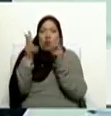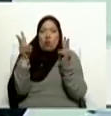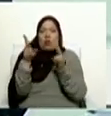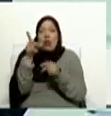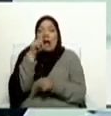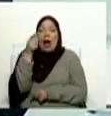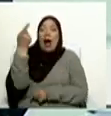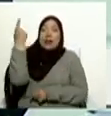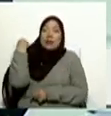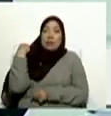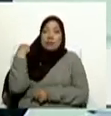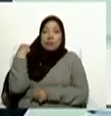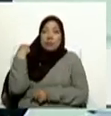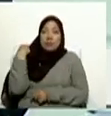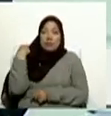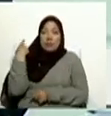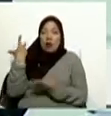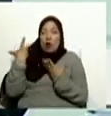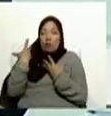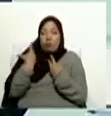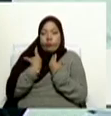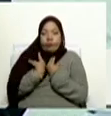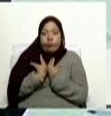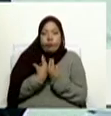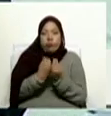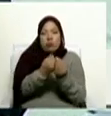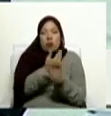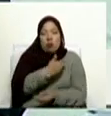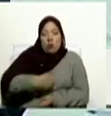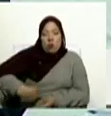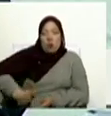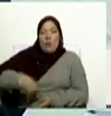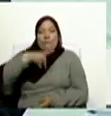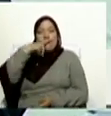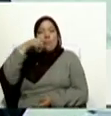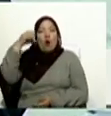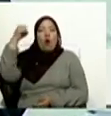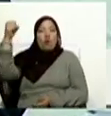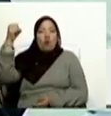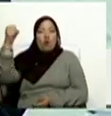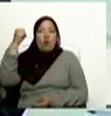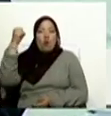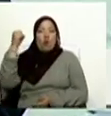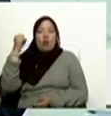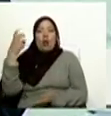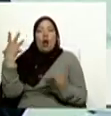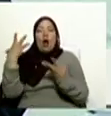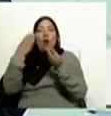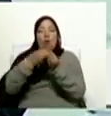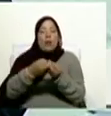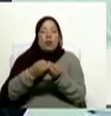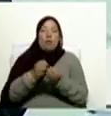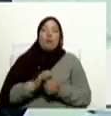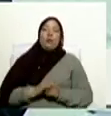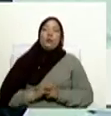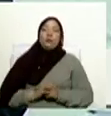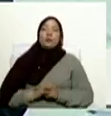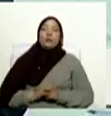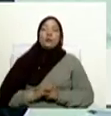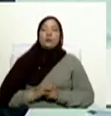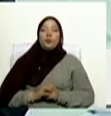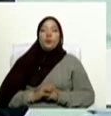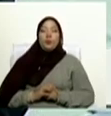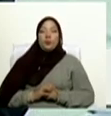ayer acompañamos al presidente constitucional de la República bolivariana de Venezuela Nicolás